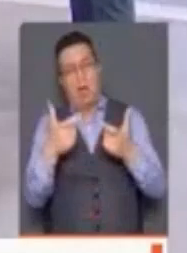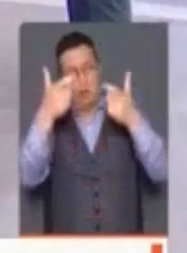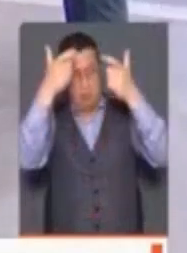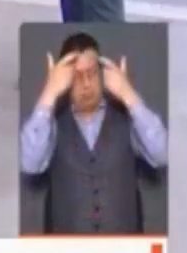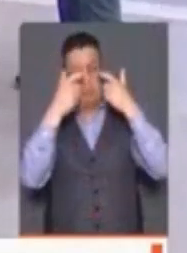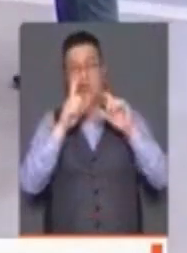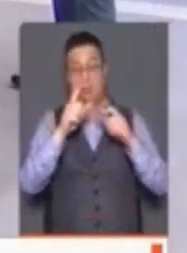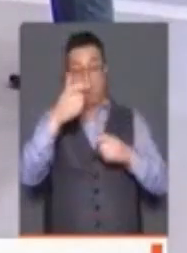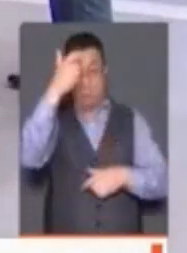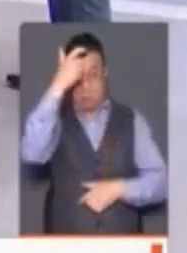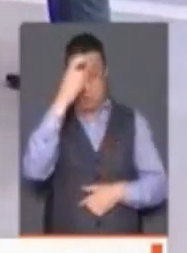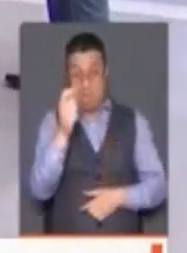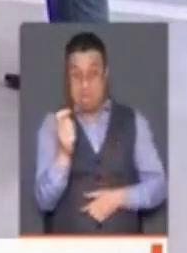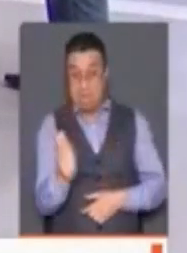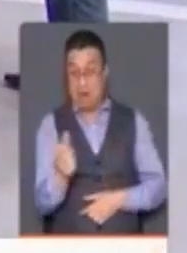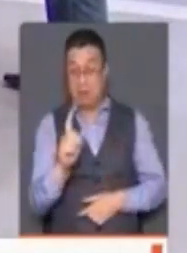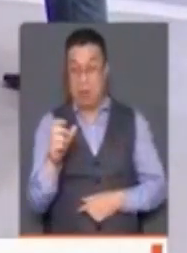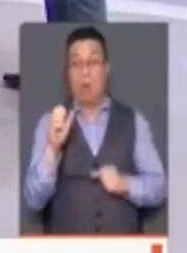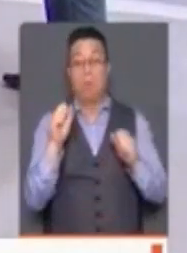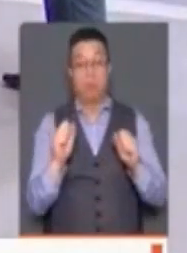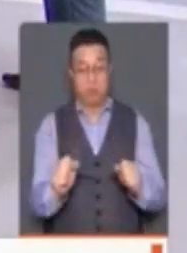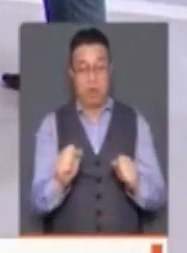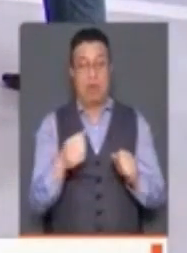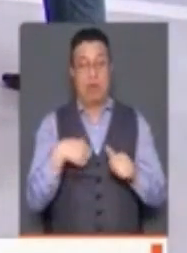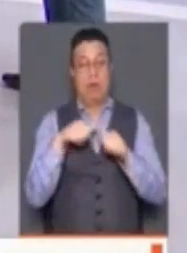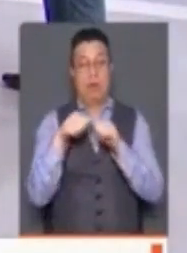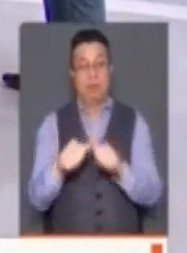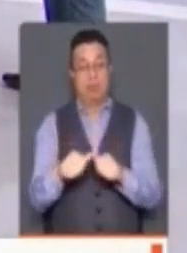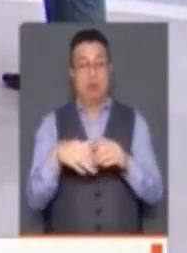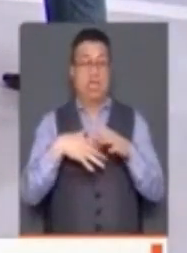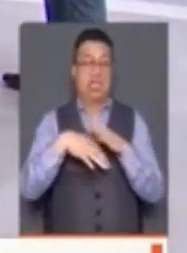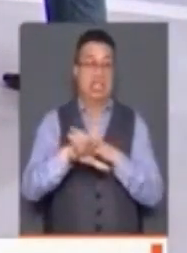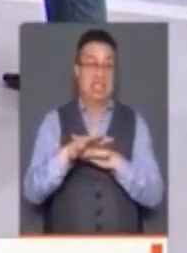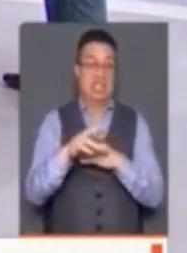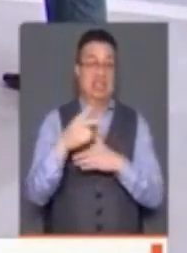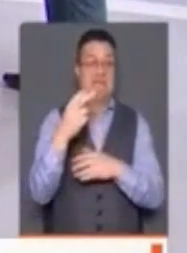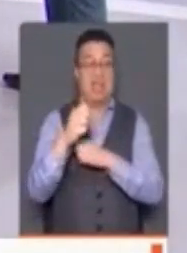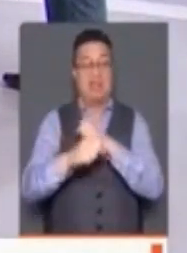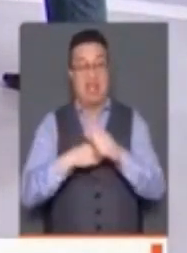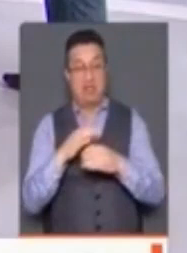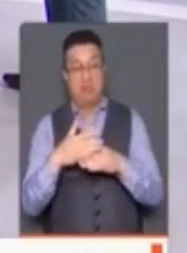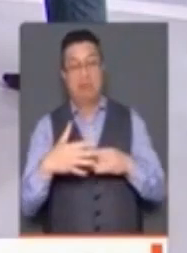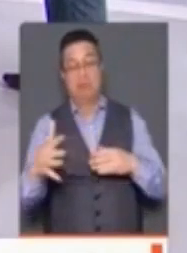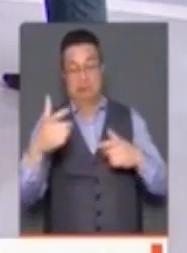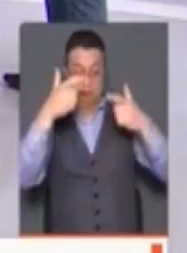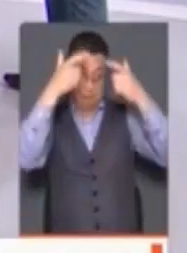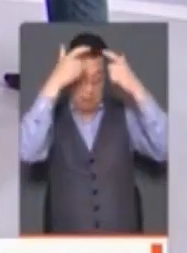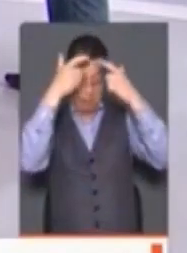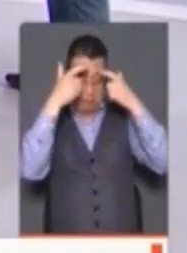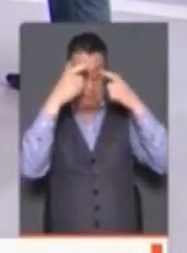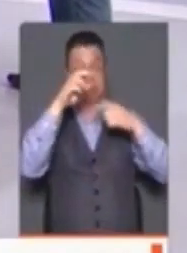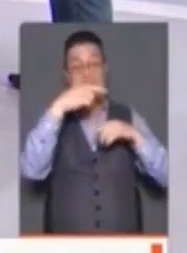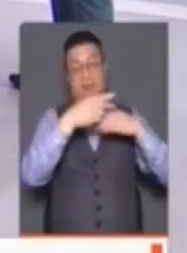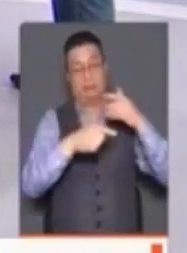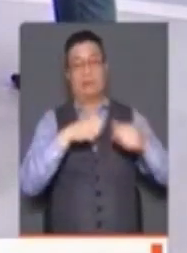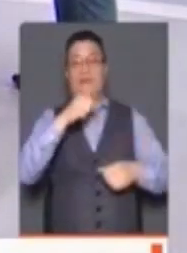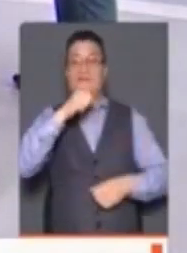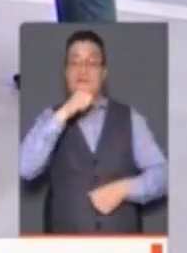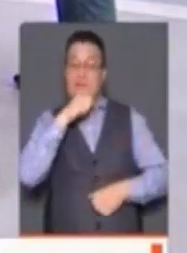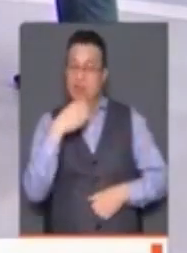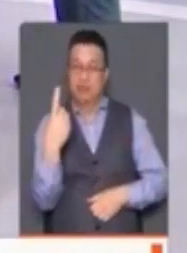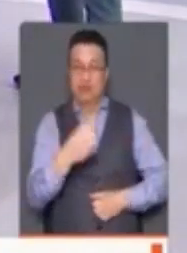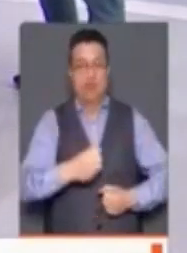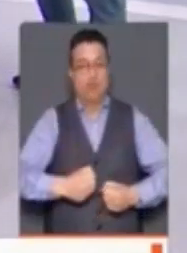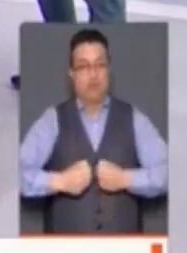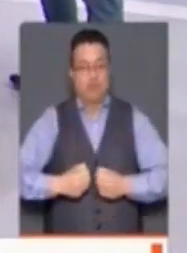como parece. Es decir, podría fácilmente reinar 20 años. Claro. Es el heredero de una monarquía de monarcas longevos en general. ¿Y por qué se